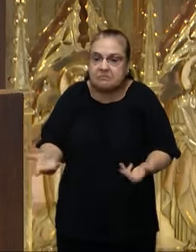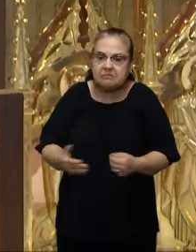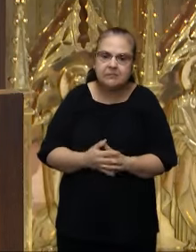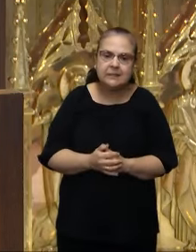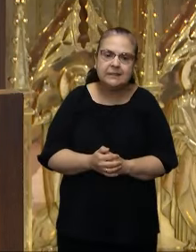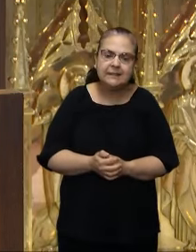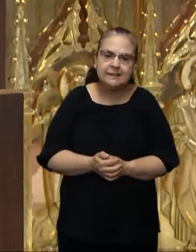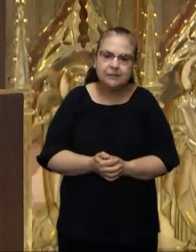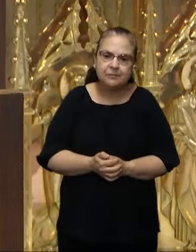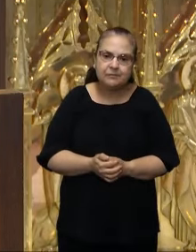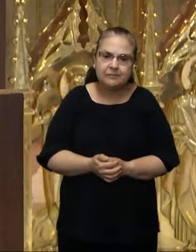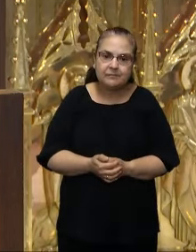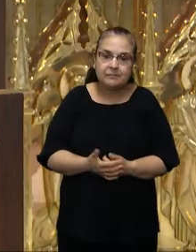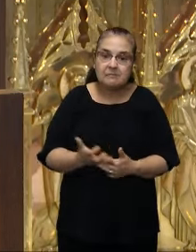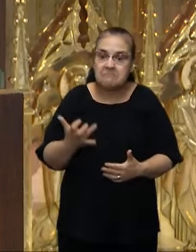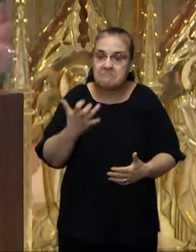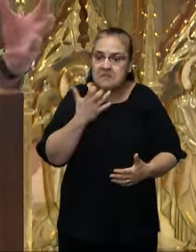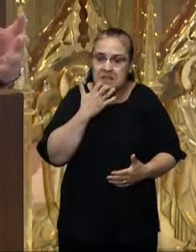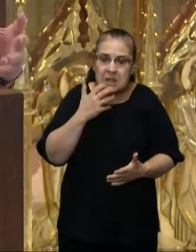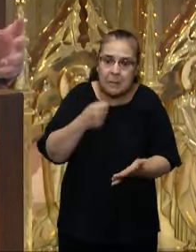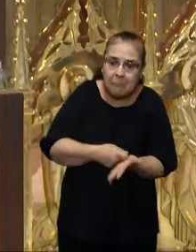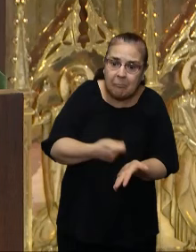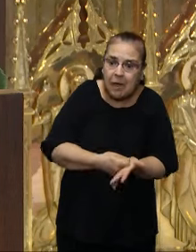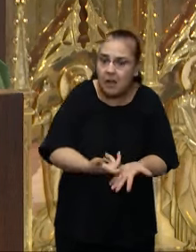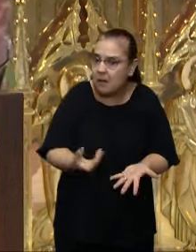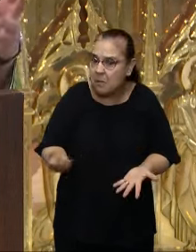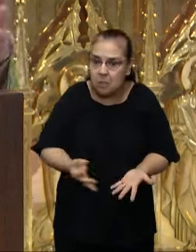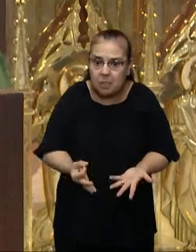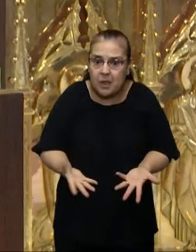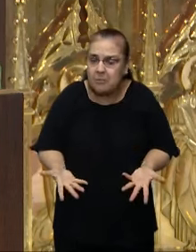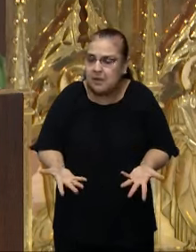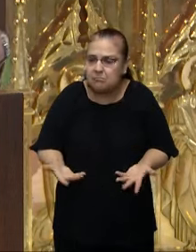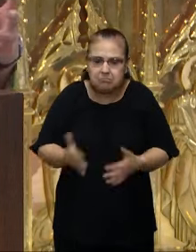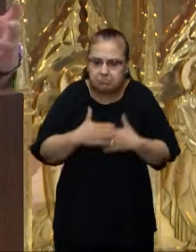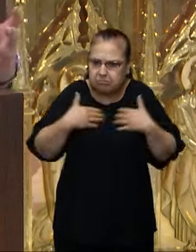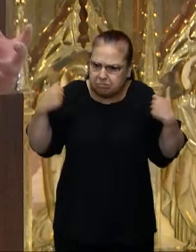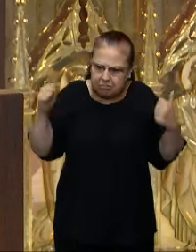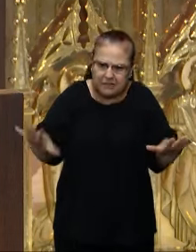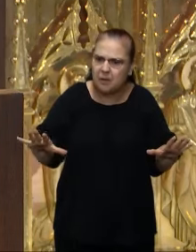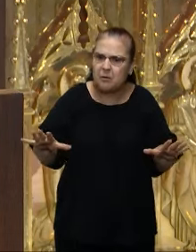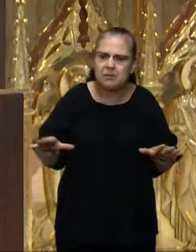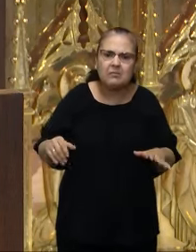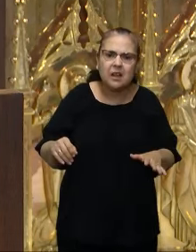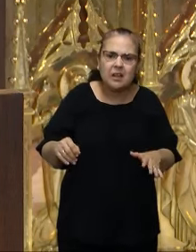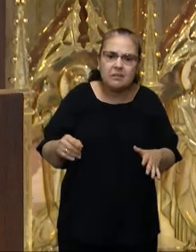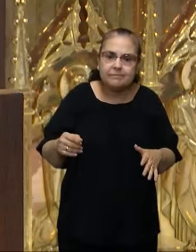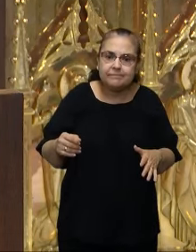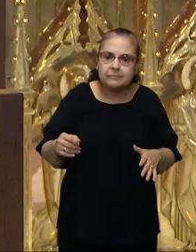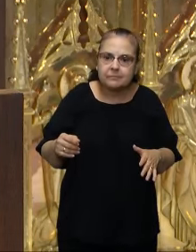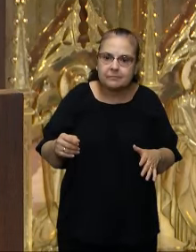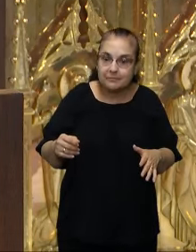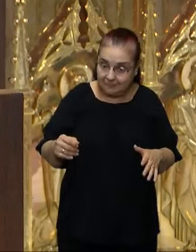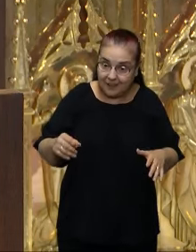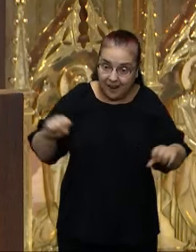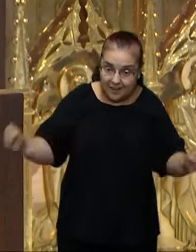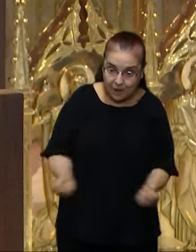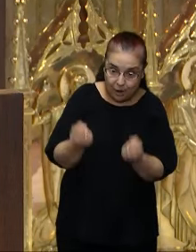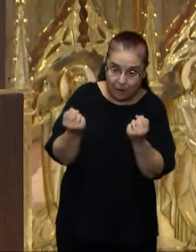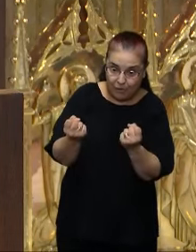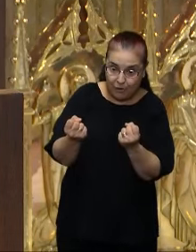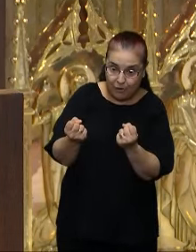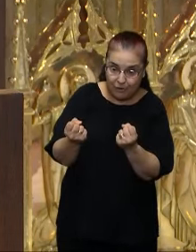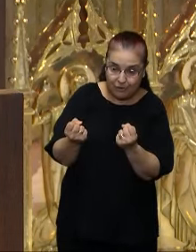oye, si hay que pagar lo que sea, lo que me cuesta, a mí no importa, ¿qué cuánto hay? No, la salvación no se compra.